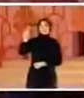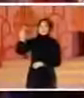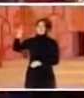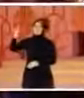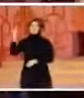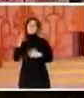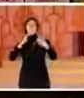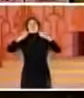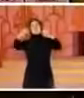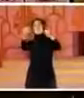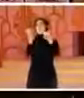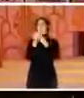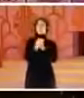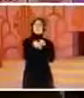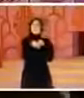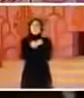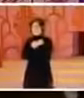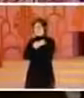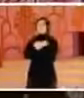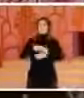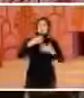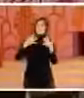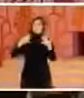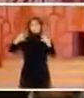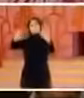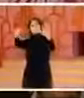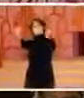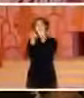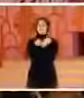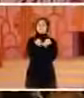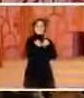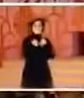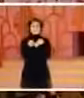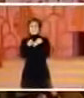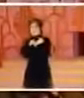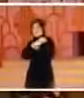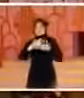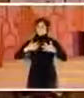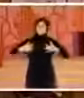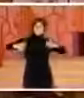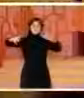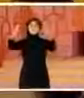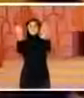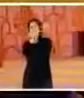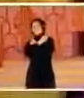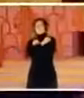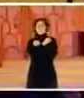querida afición querida afición querida